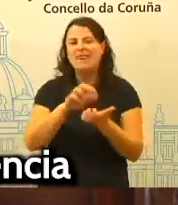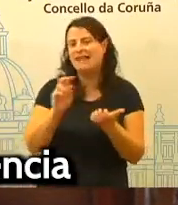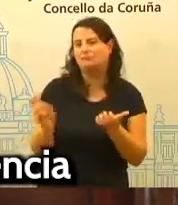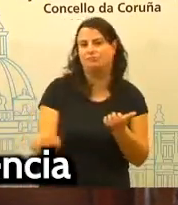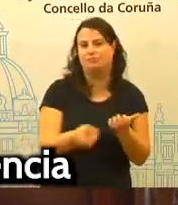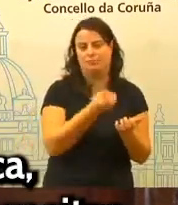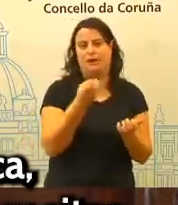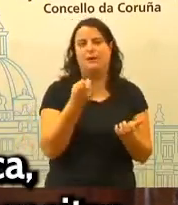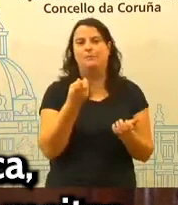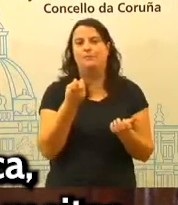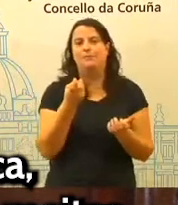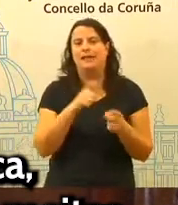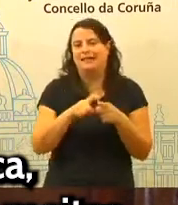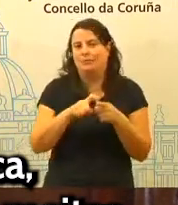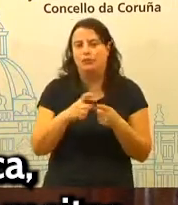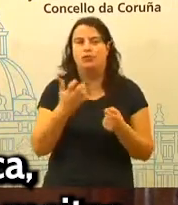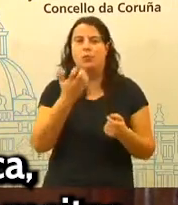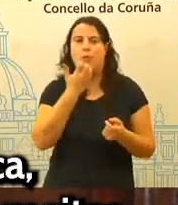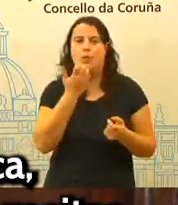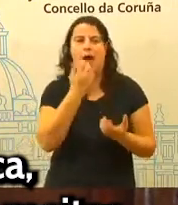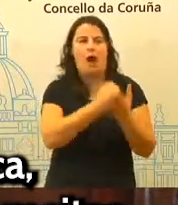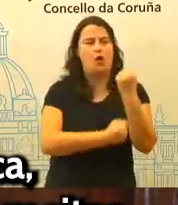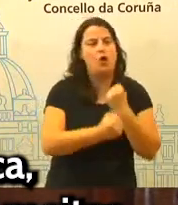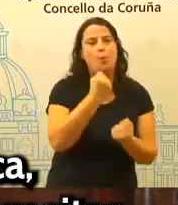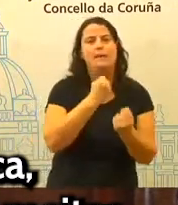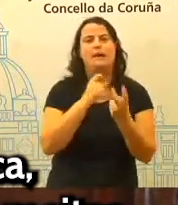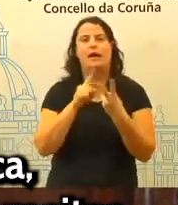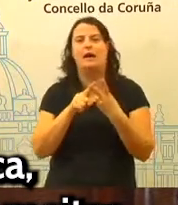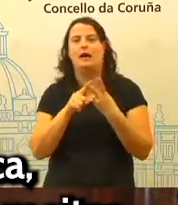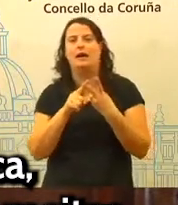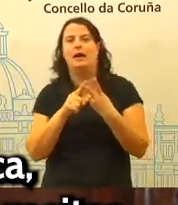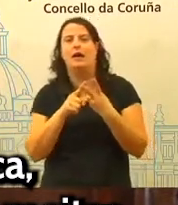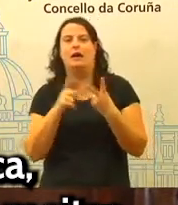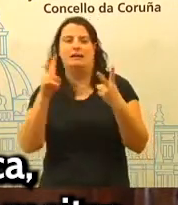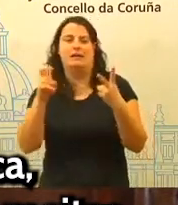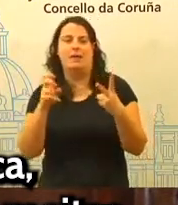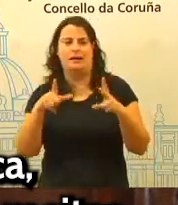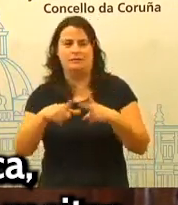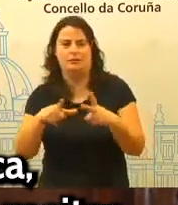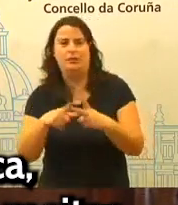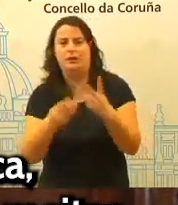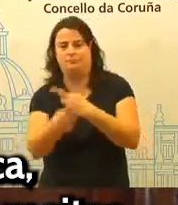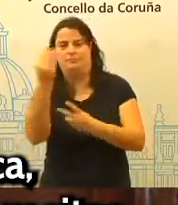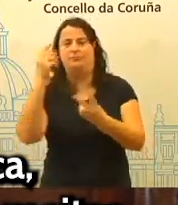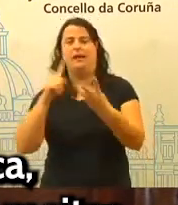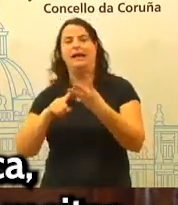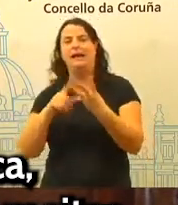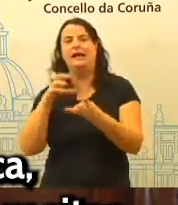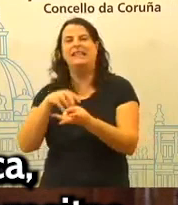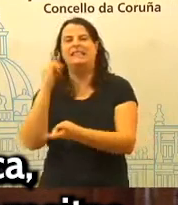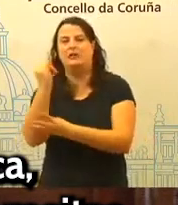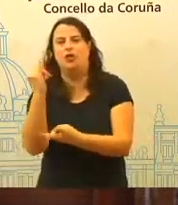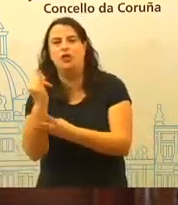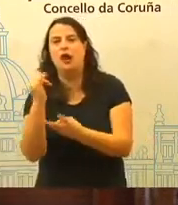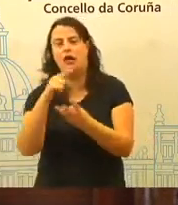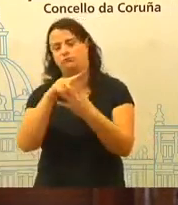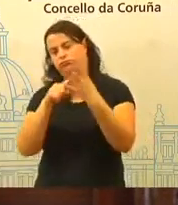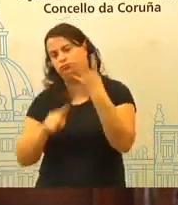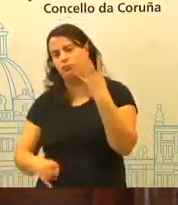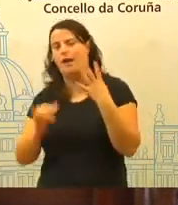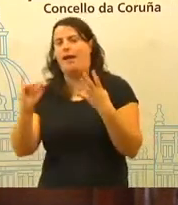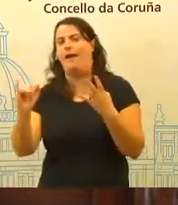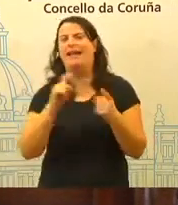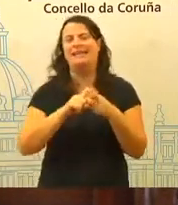a distintos tipos de violencia como puede ser económica como puede ser obstétrica como puede ser a institucional y otras tantas muy bonitas no